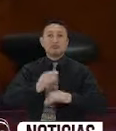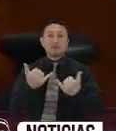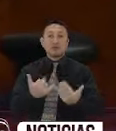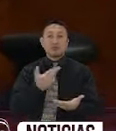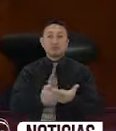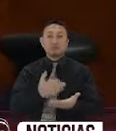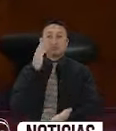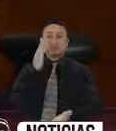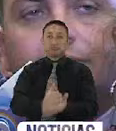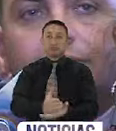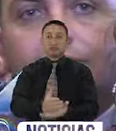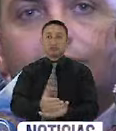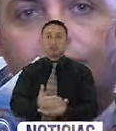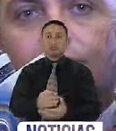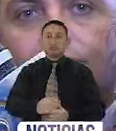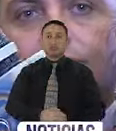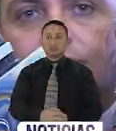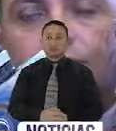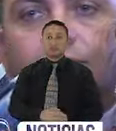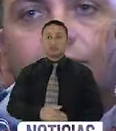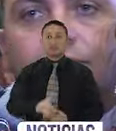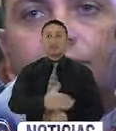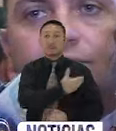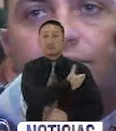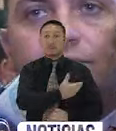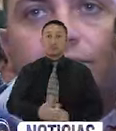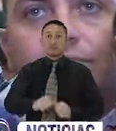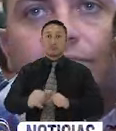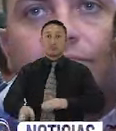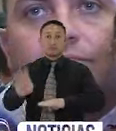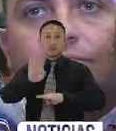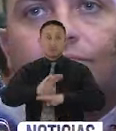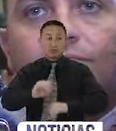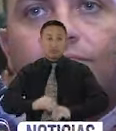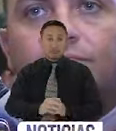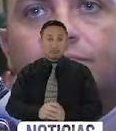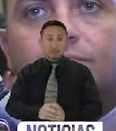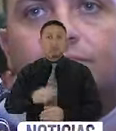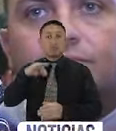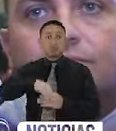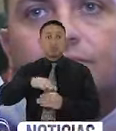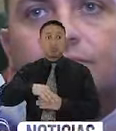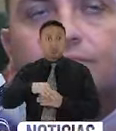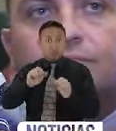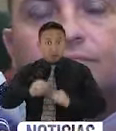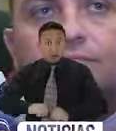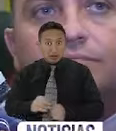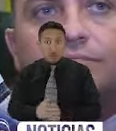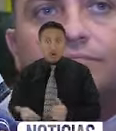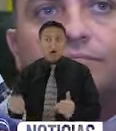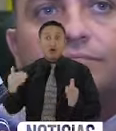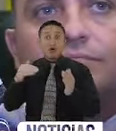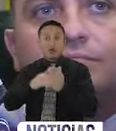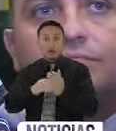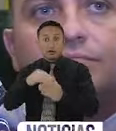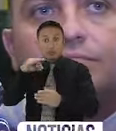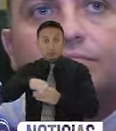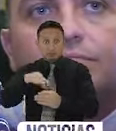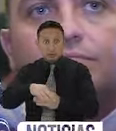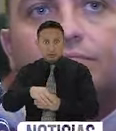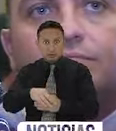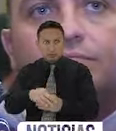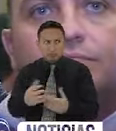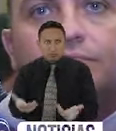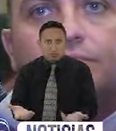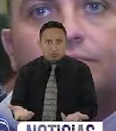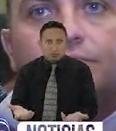Que tengan buena tarde. La presidenta de la Asamblea ha dejado abierta la votación, no nos ha dado paso a la reconsideración de lo votado. Y a pesar